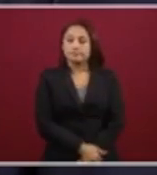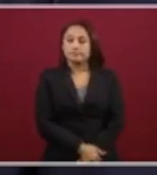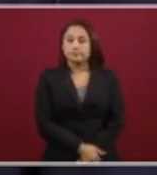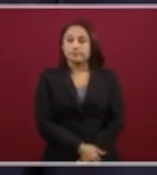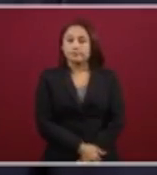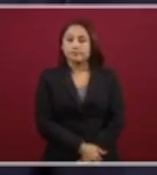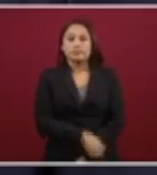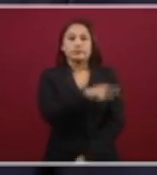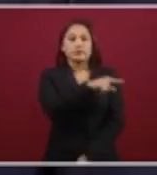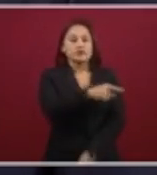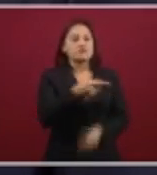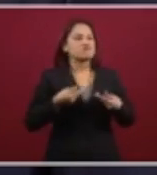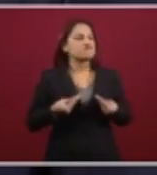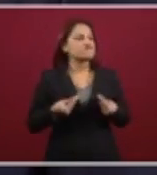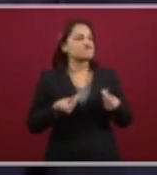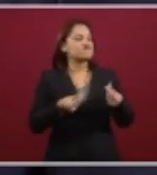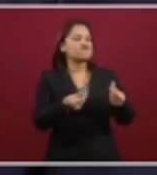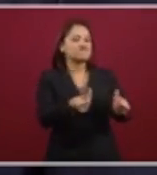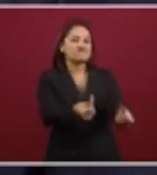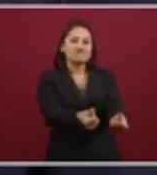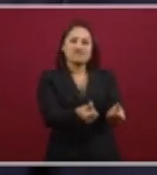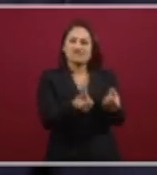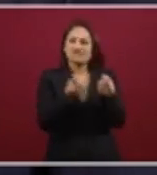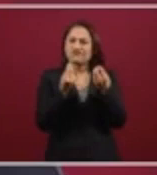gastos extras.